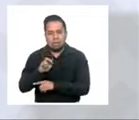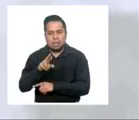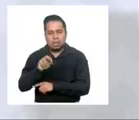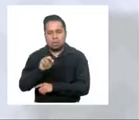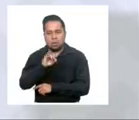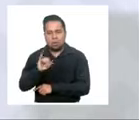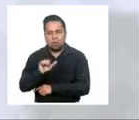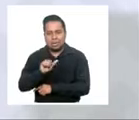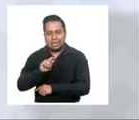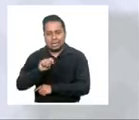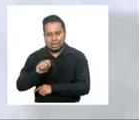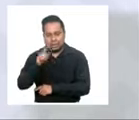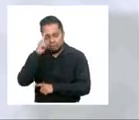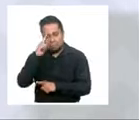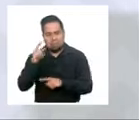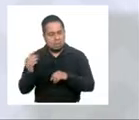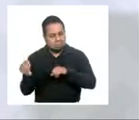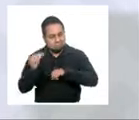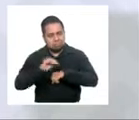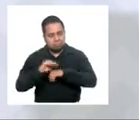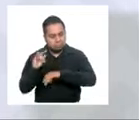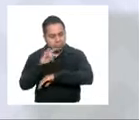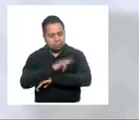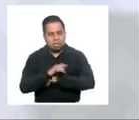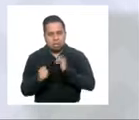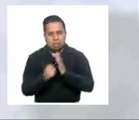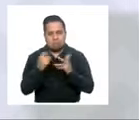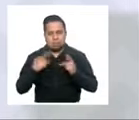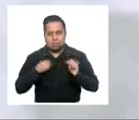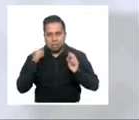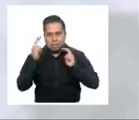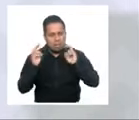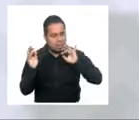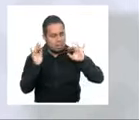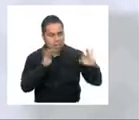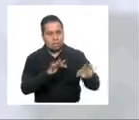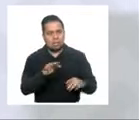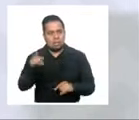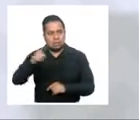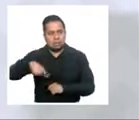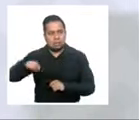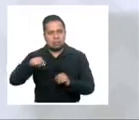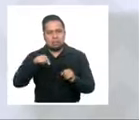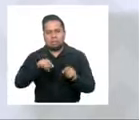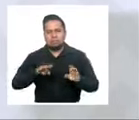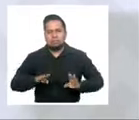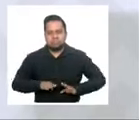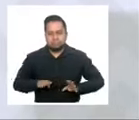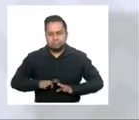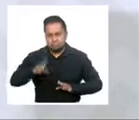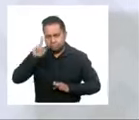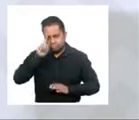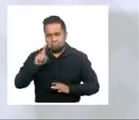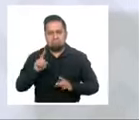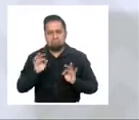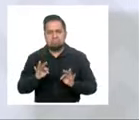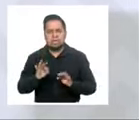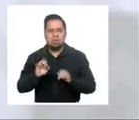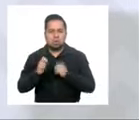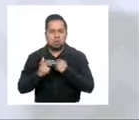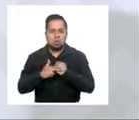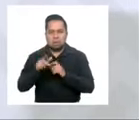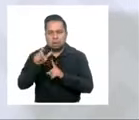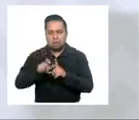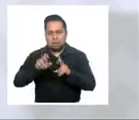para poder traer estos nuevos visitantes, cuyo perfil de estos visitantes europeos